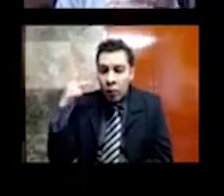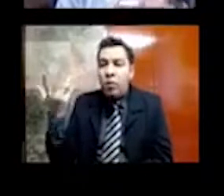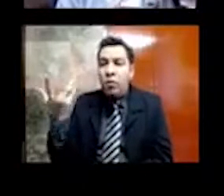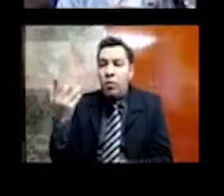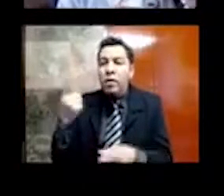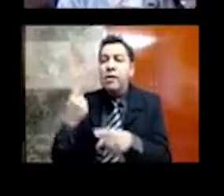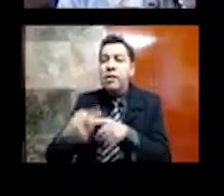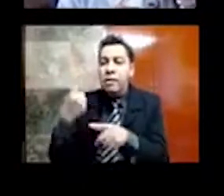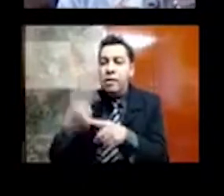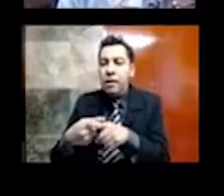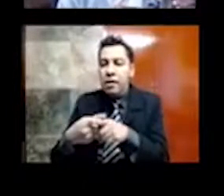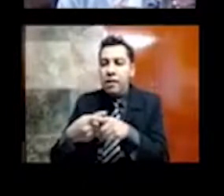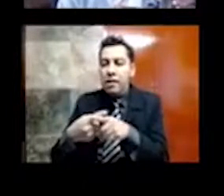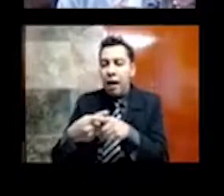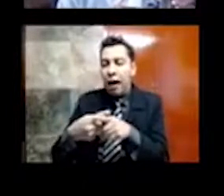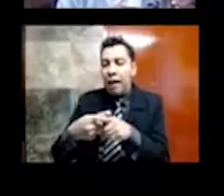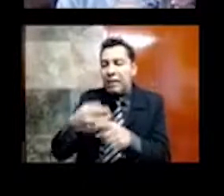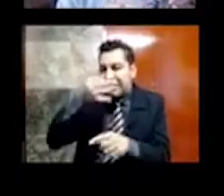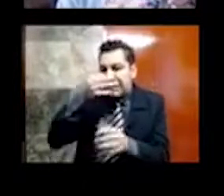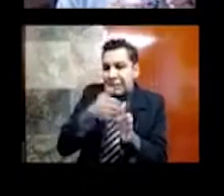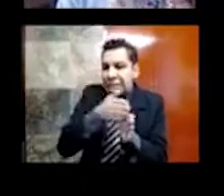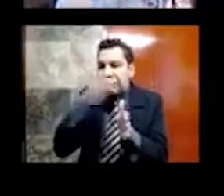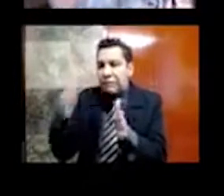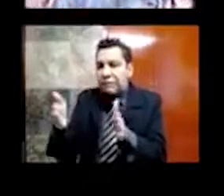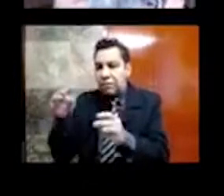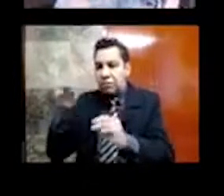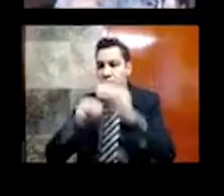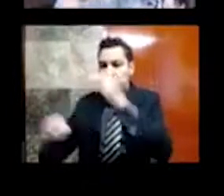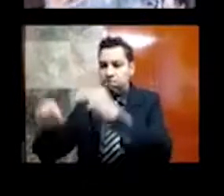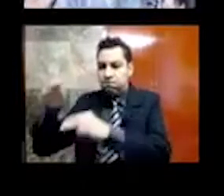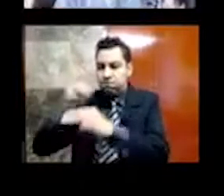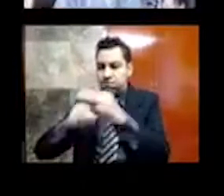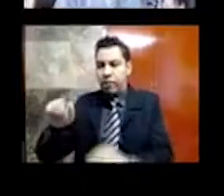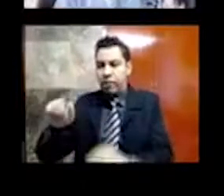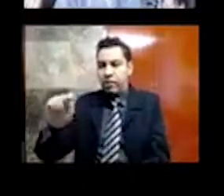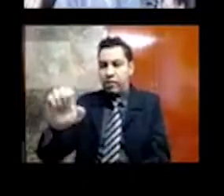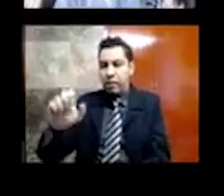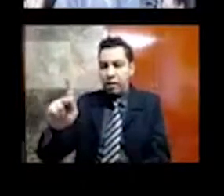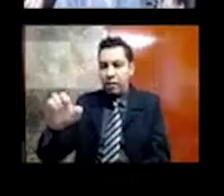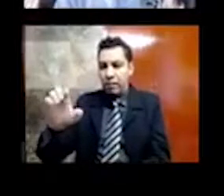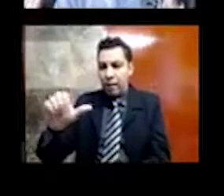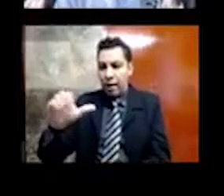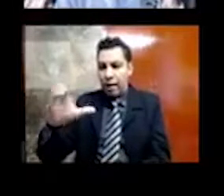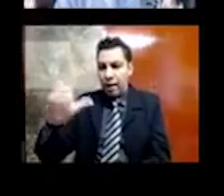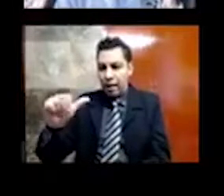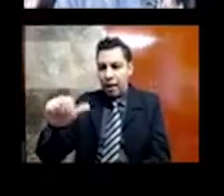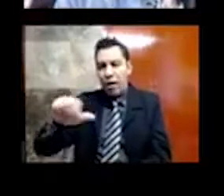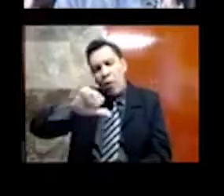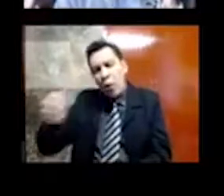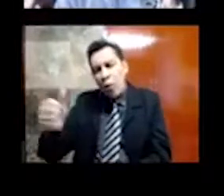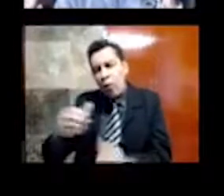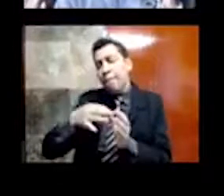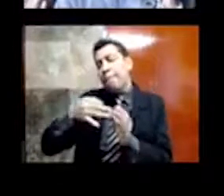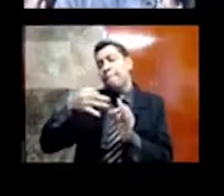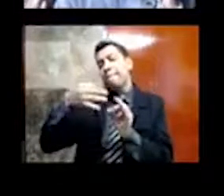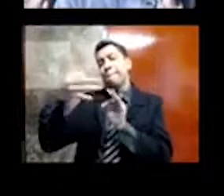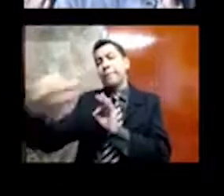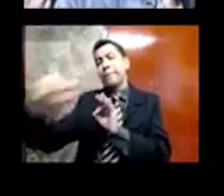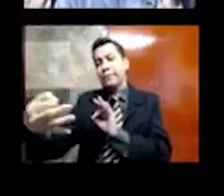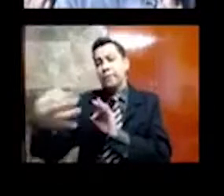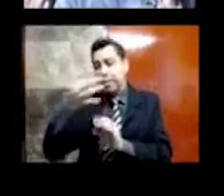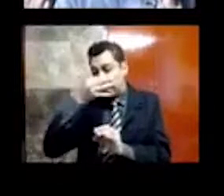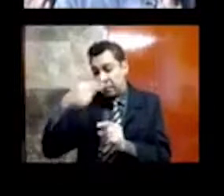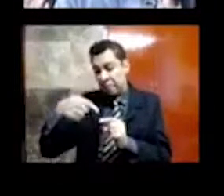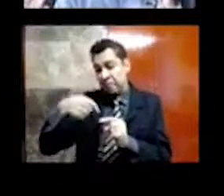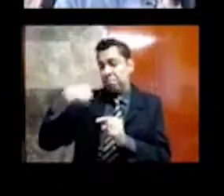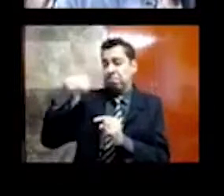está en las faldas de la montaña, ¿no? Y Tepeaca queda del otro lado del valle, ya no es parte del valle